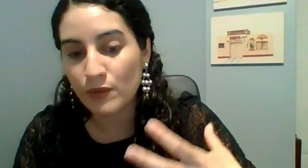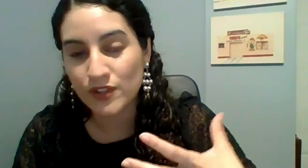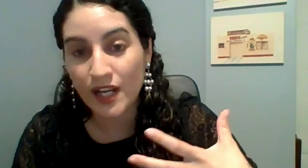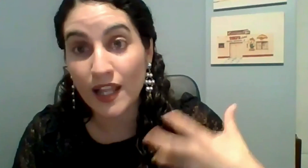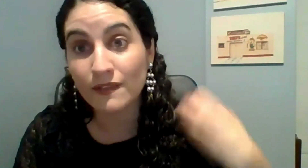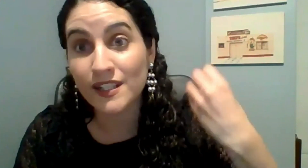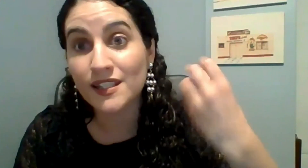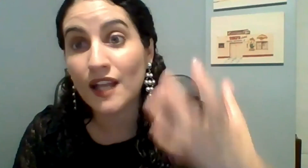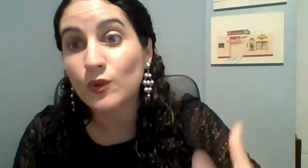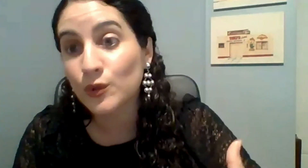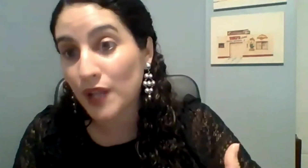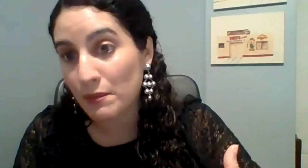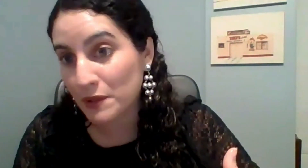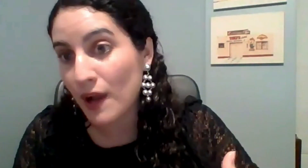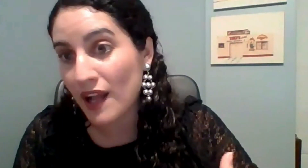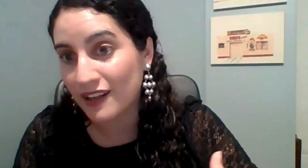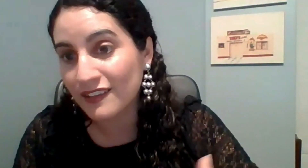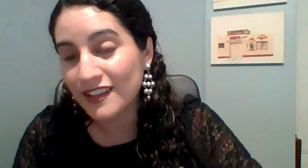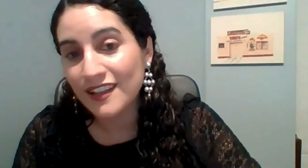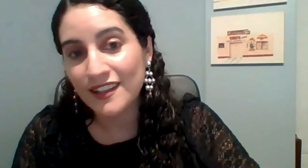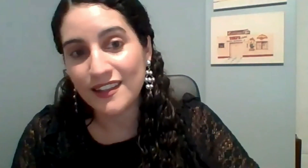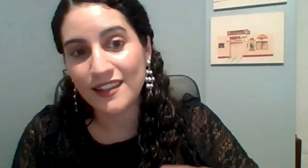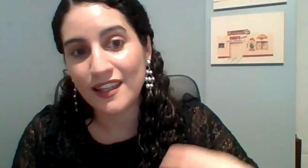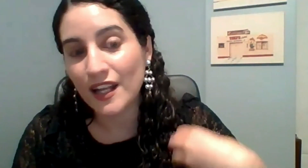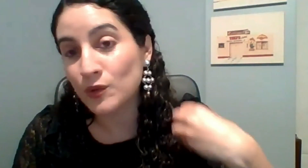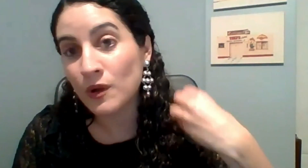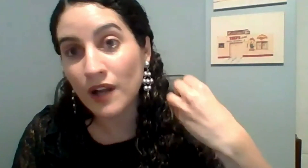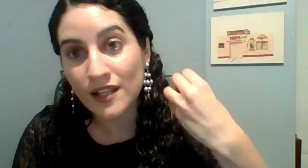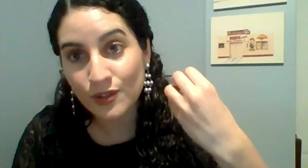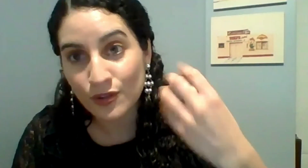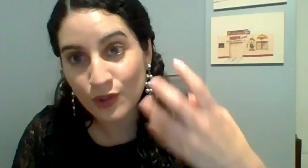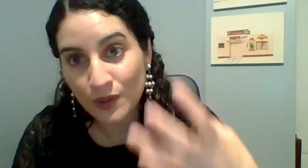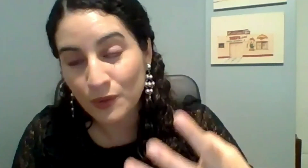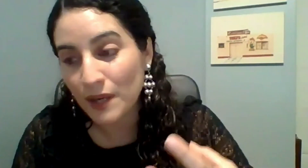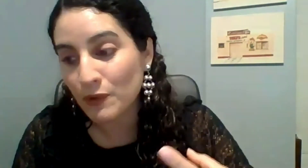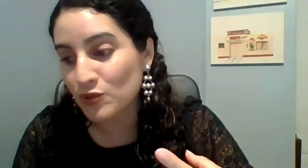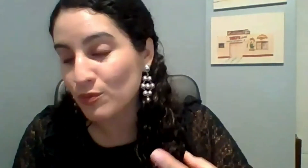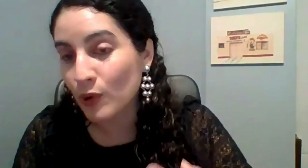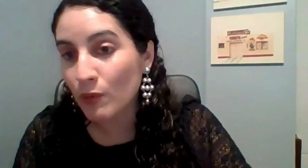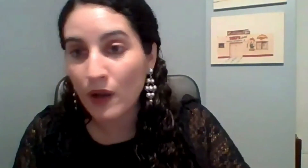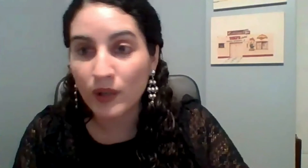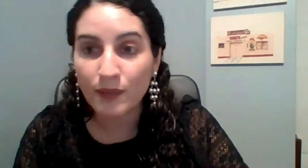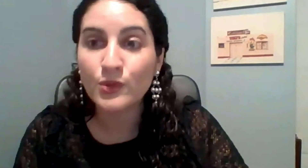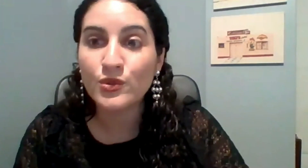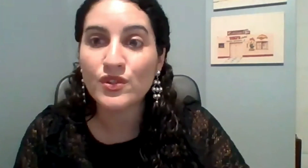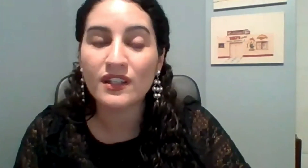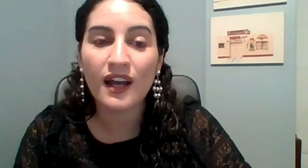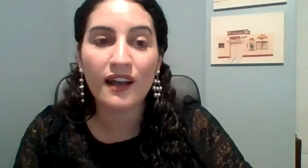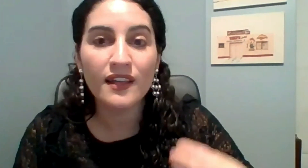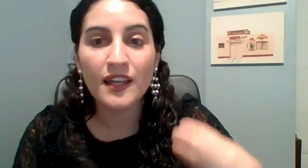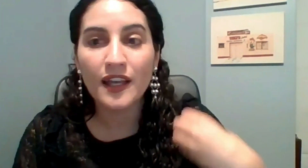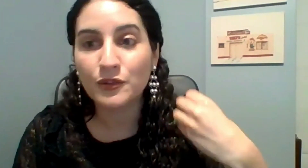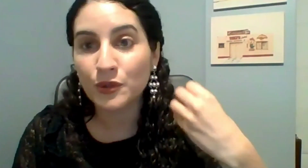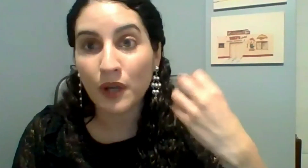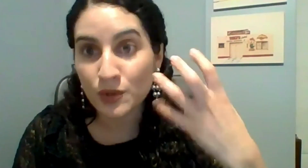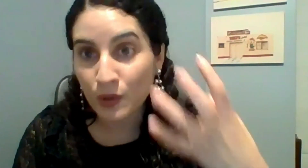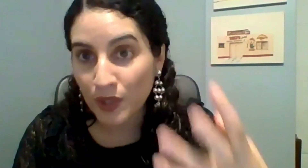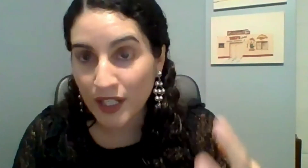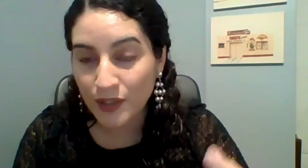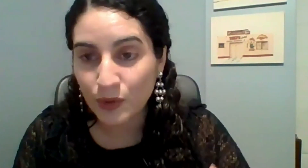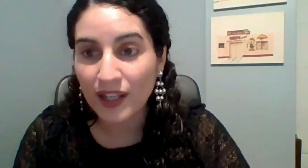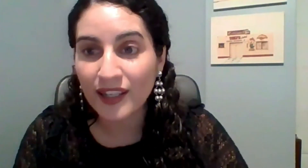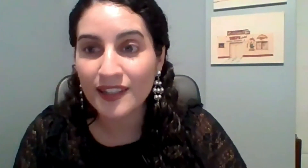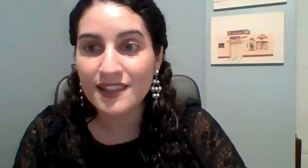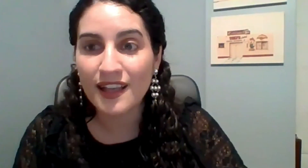buscado es mostrar la diversidad cultural peruana, y en algunos casos lo vinculamos un poco más con la música, en otros casos